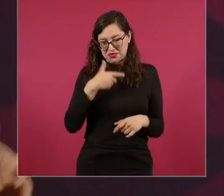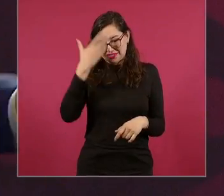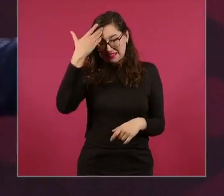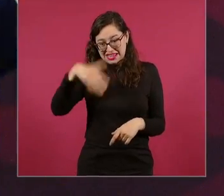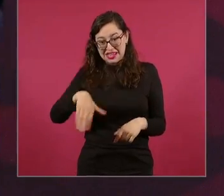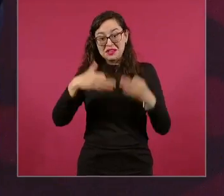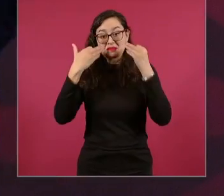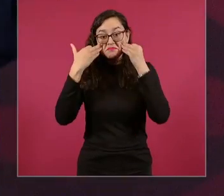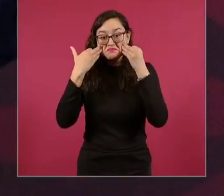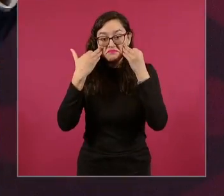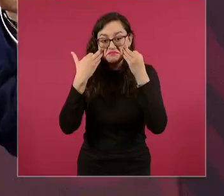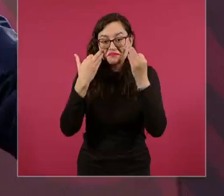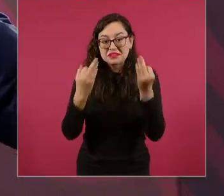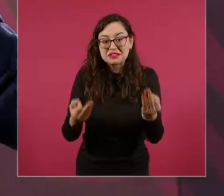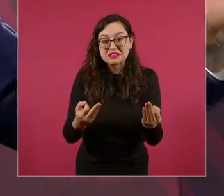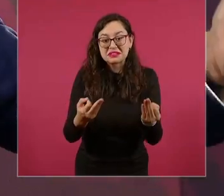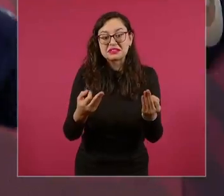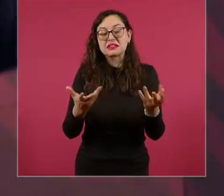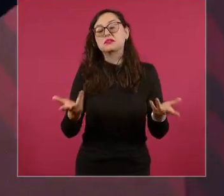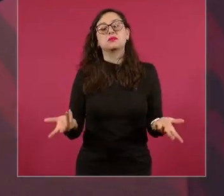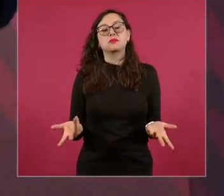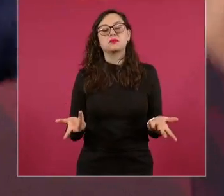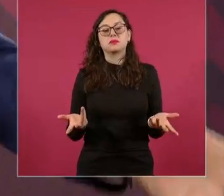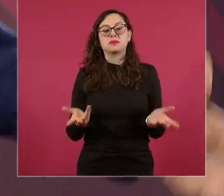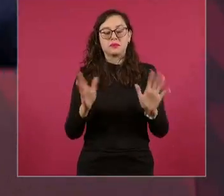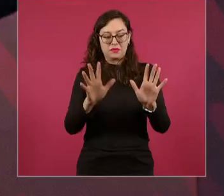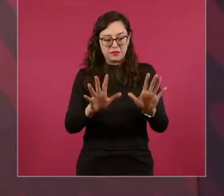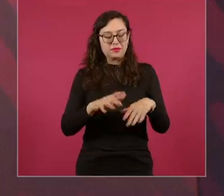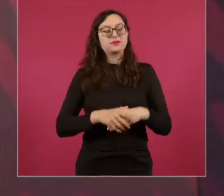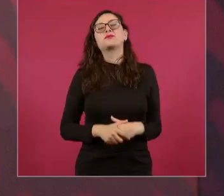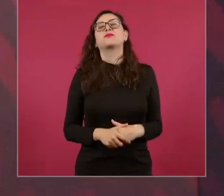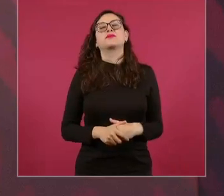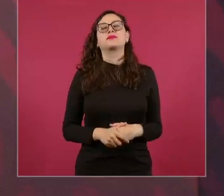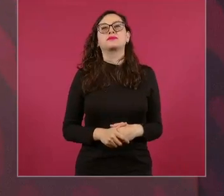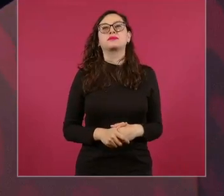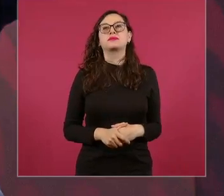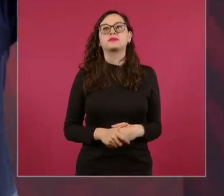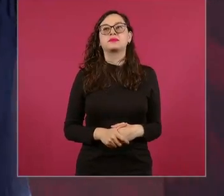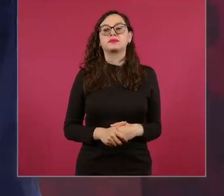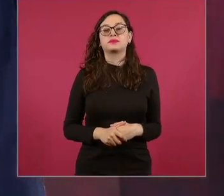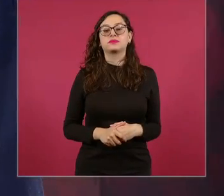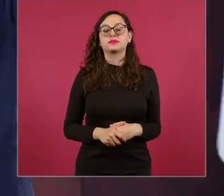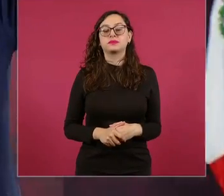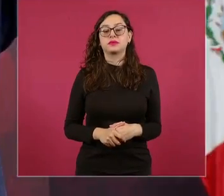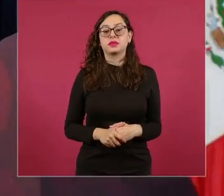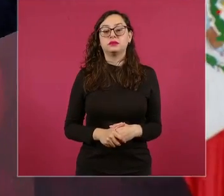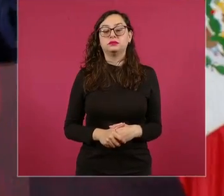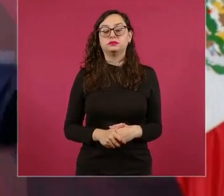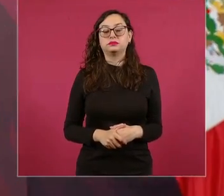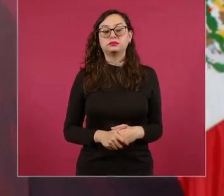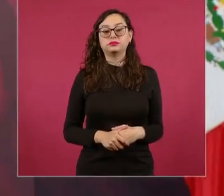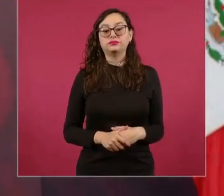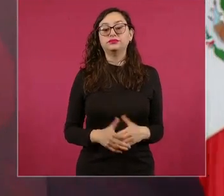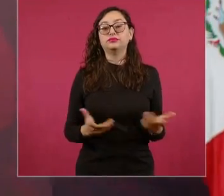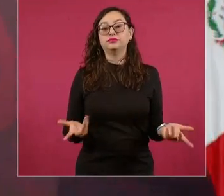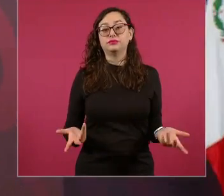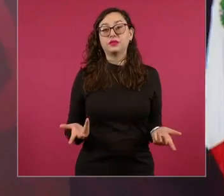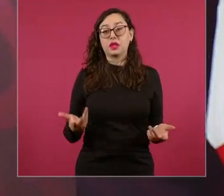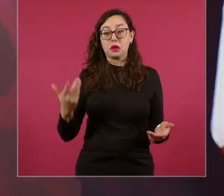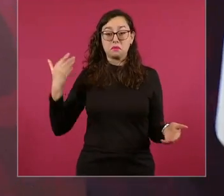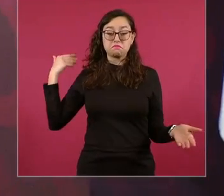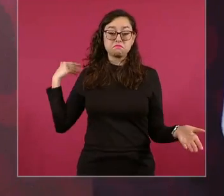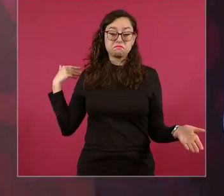Yo no estaba enterado porque es una investigación que llevó a cabo la fiscalía,